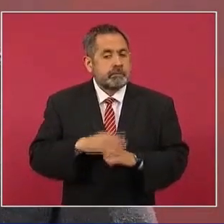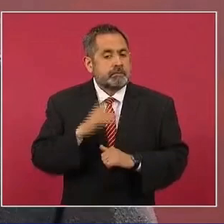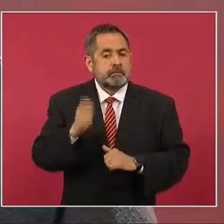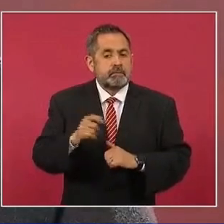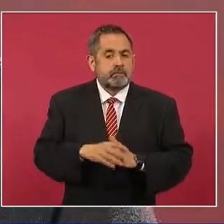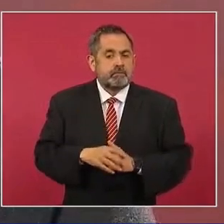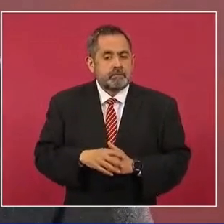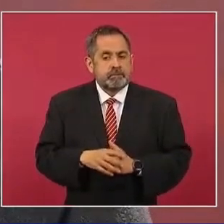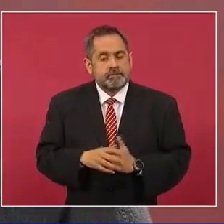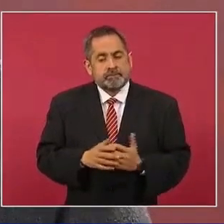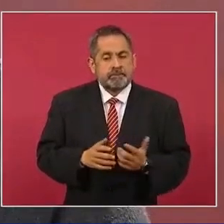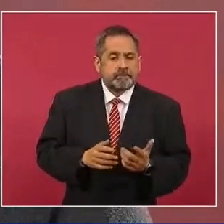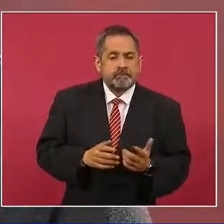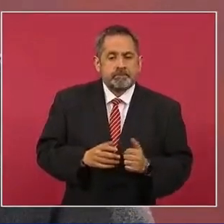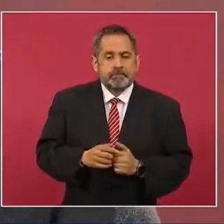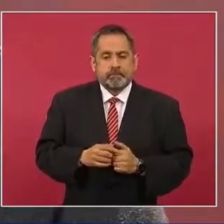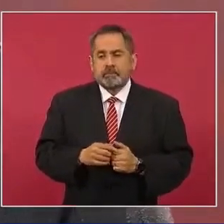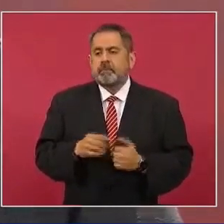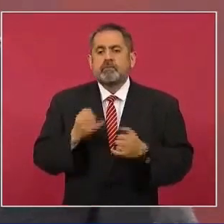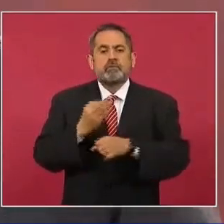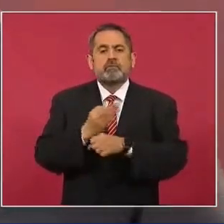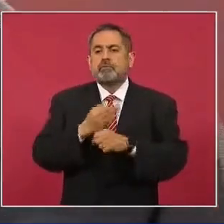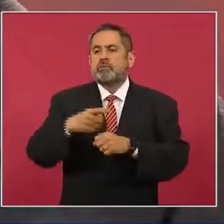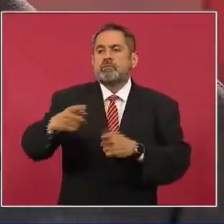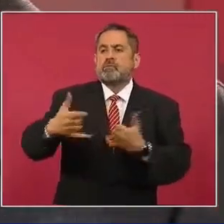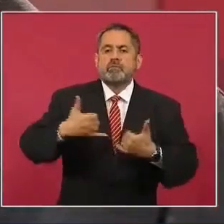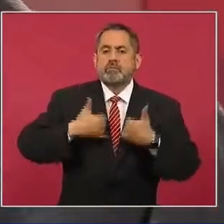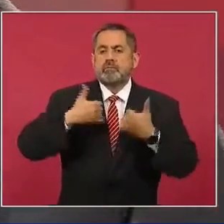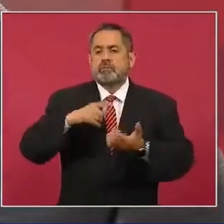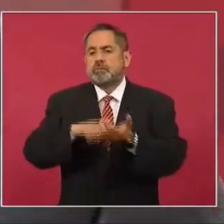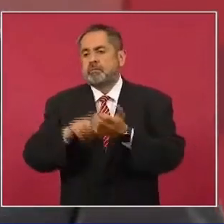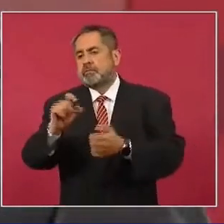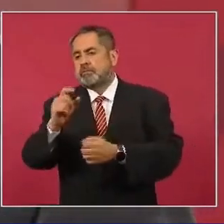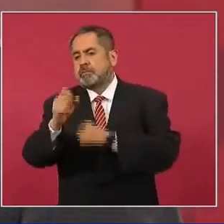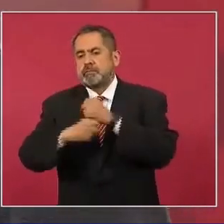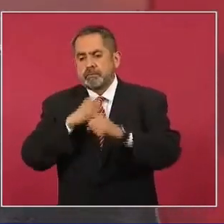porque el que tiene 20 años todavía no